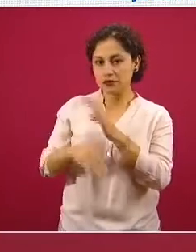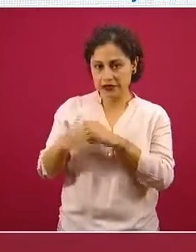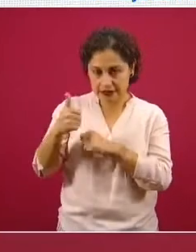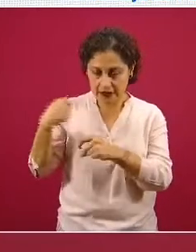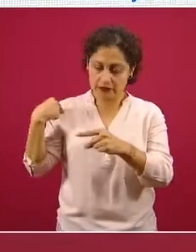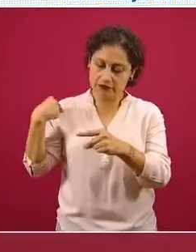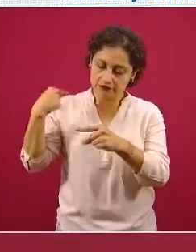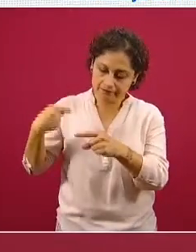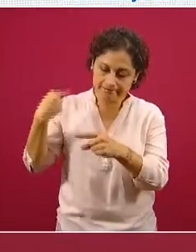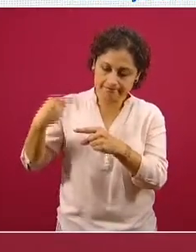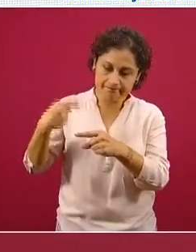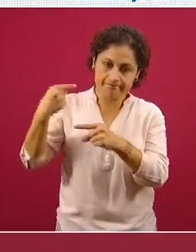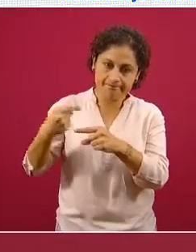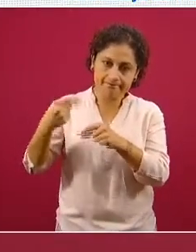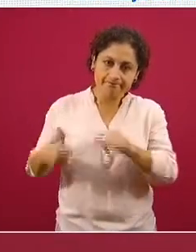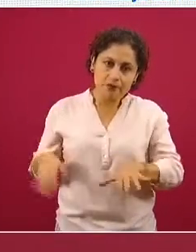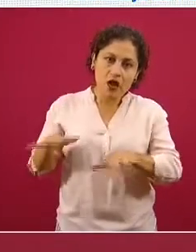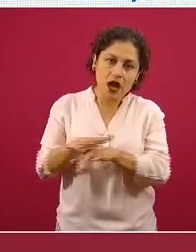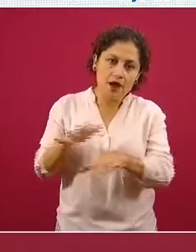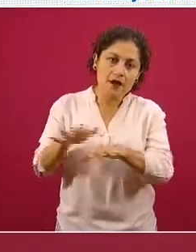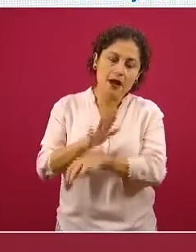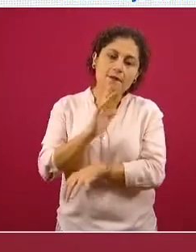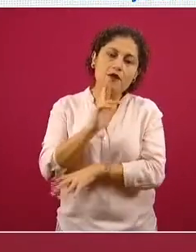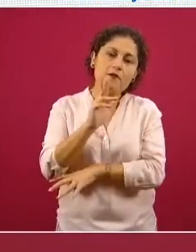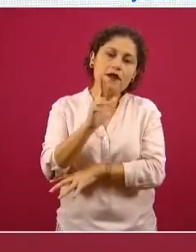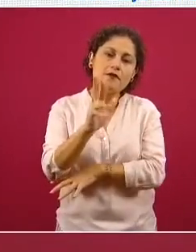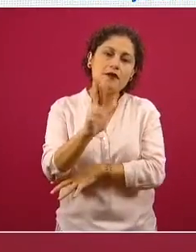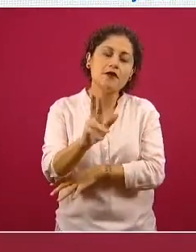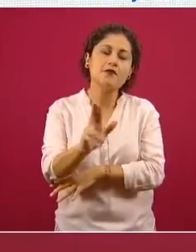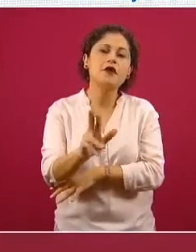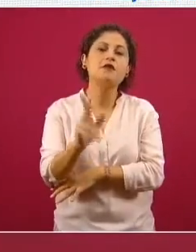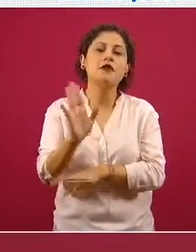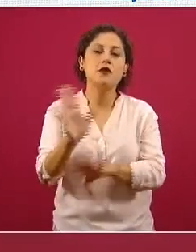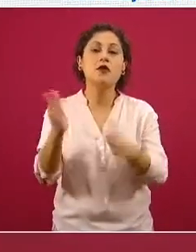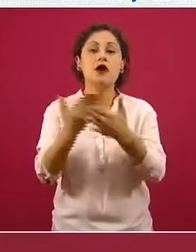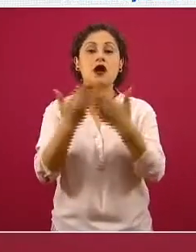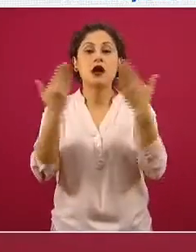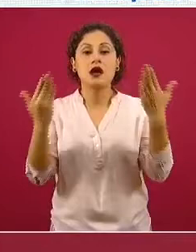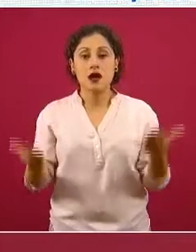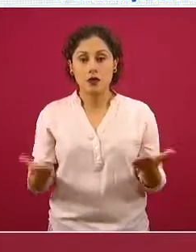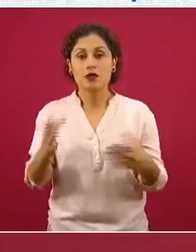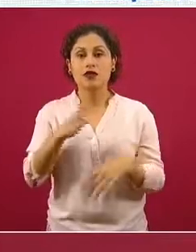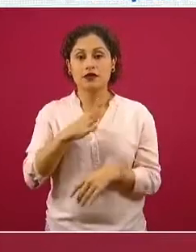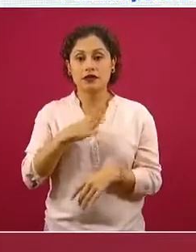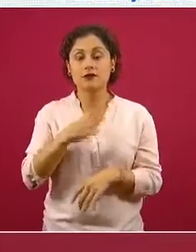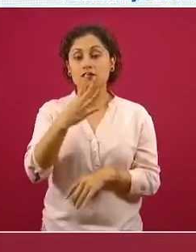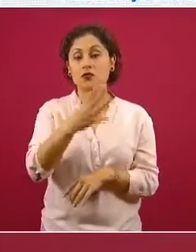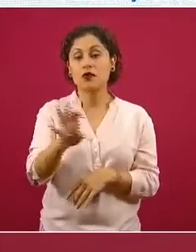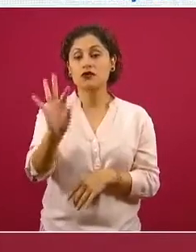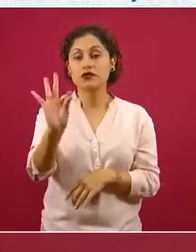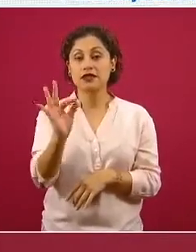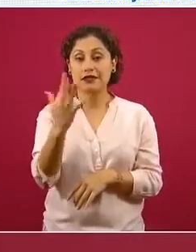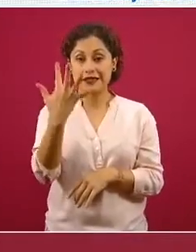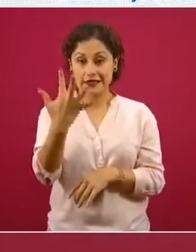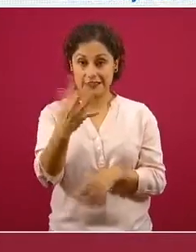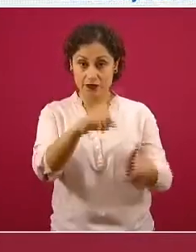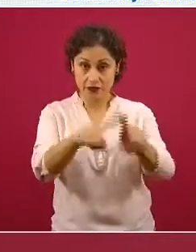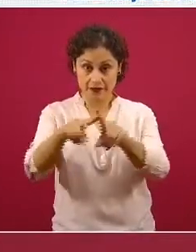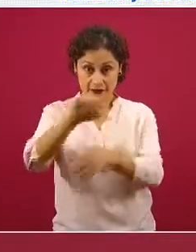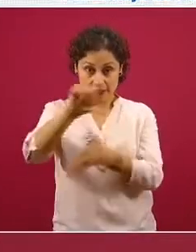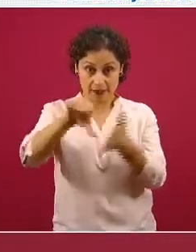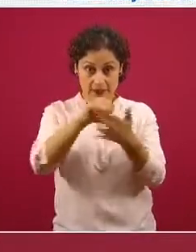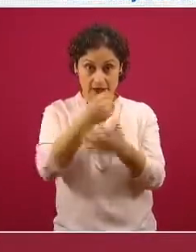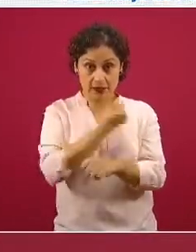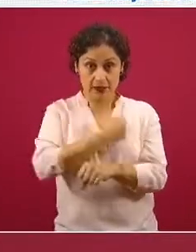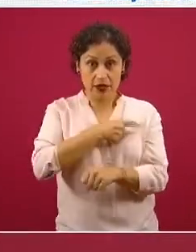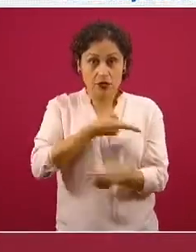se mejora y se mejora su capacidad instalada. Hoy tenemos 475 unidades de salud monitoras,